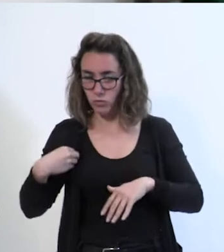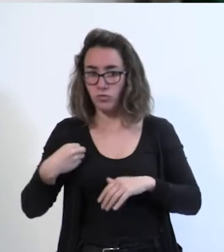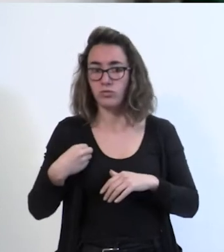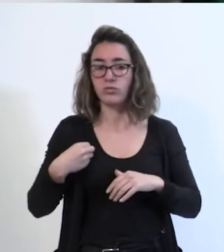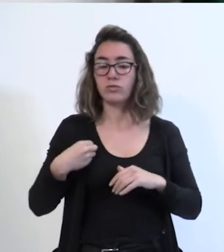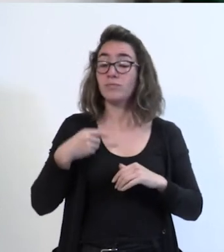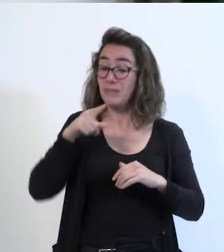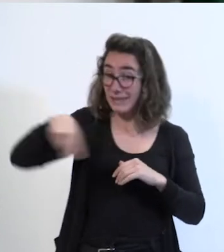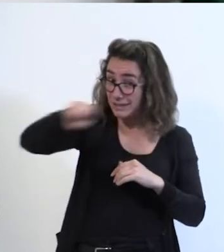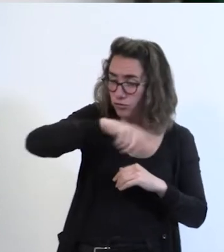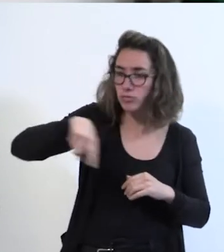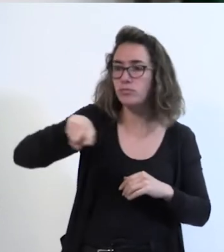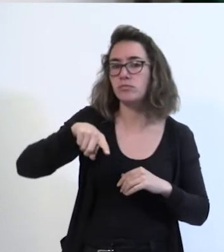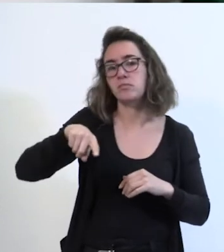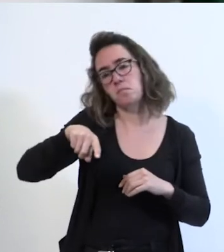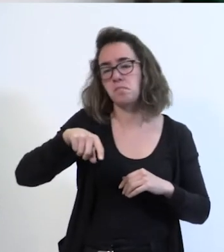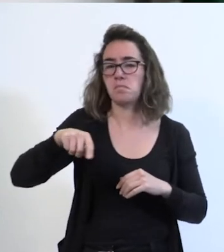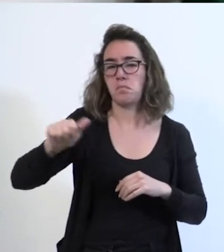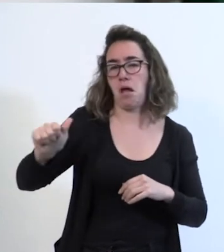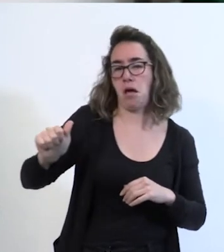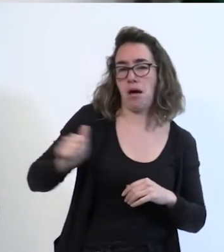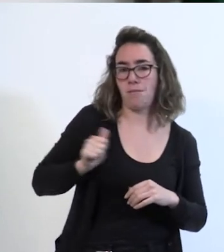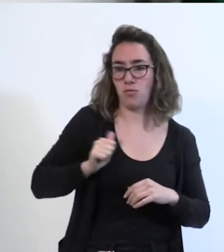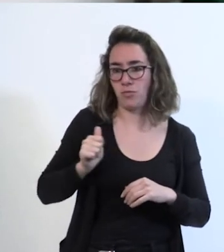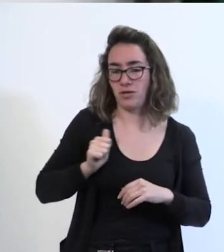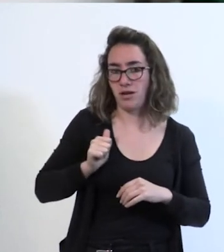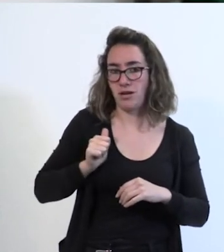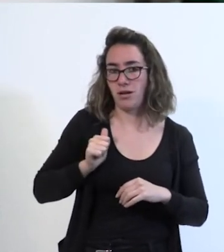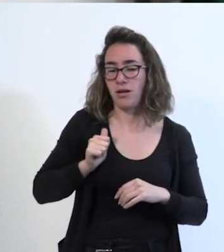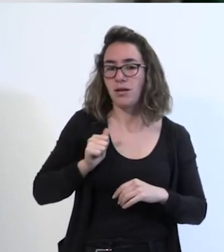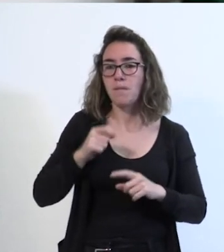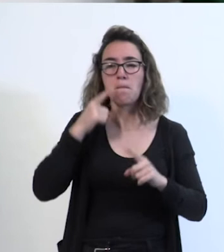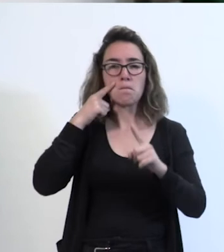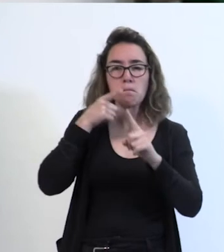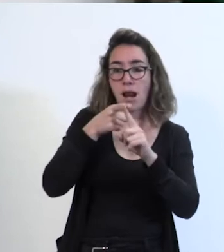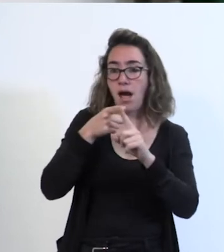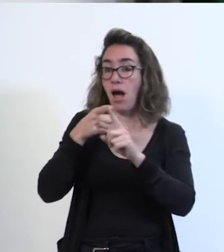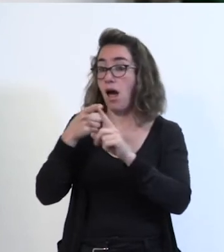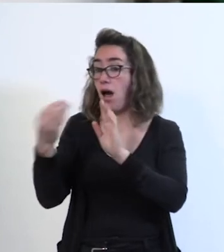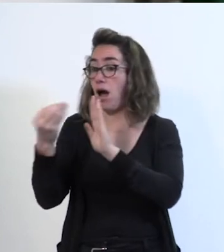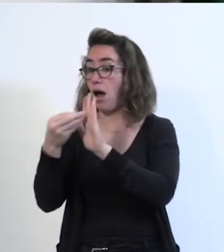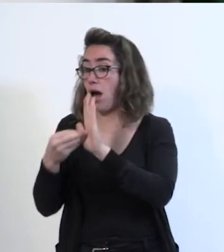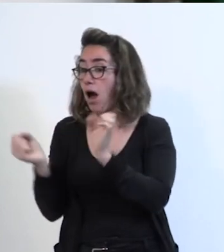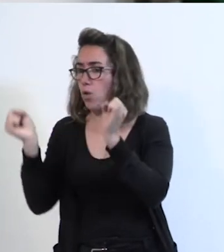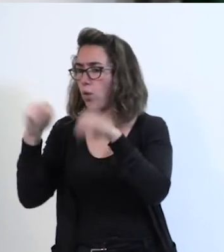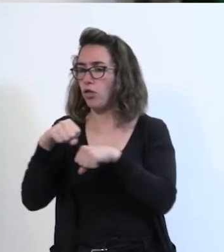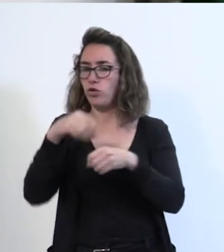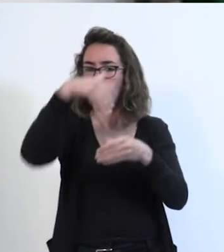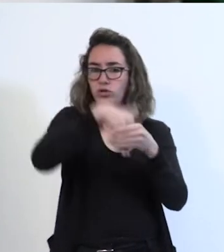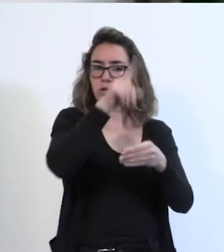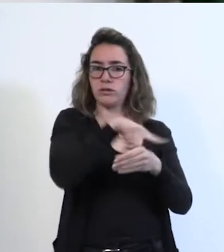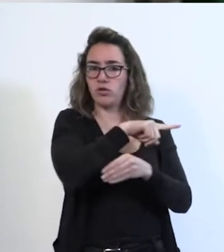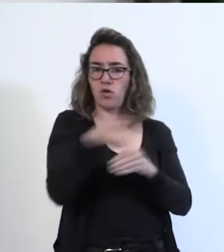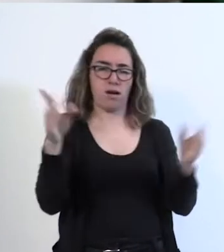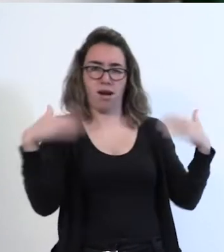Eso es lo que, digamos, utilizan para no refrendar los acuerdos. Pero quiero